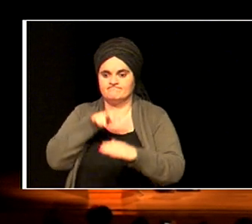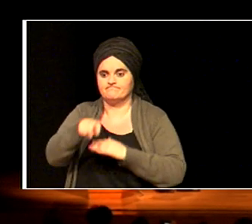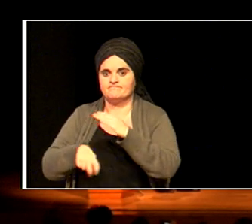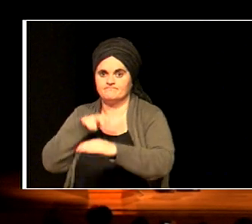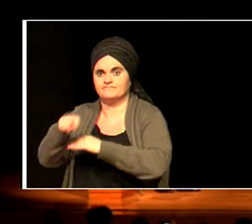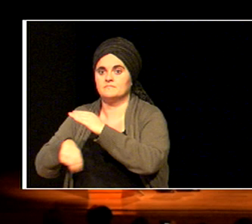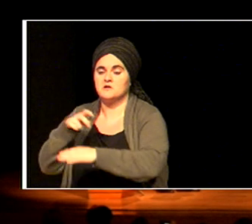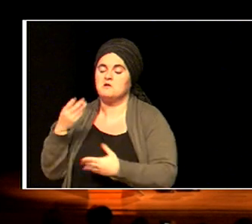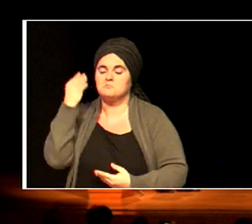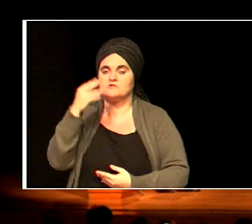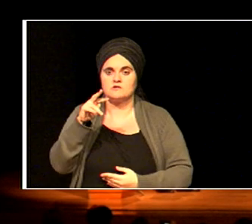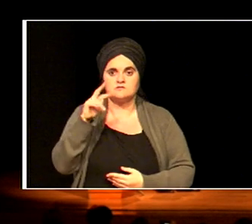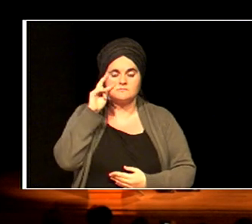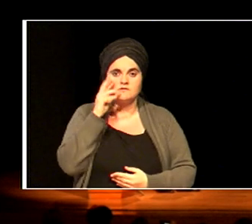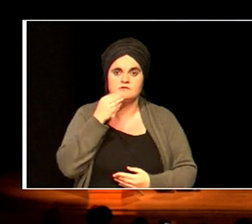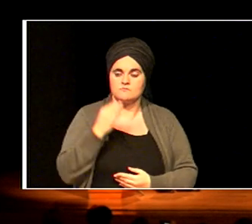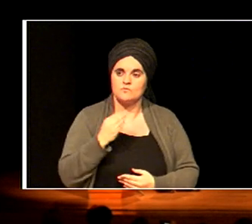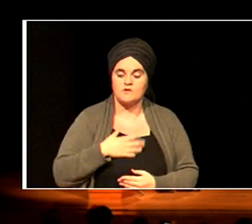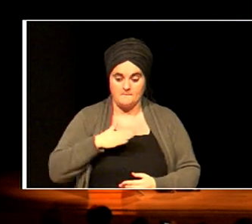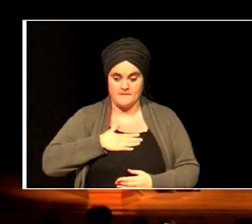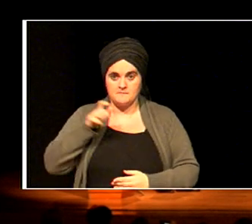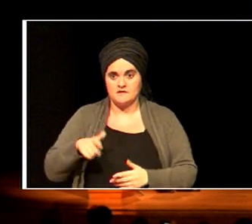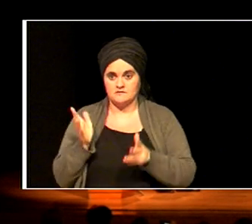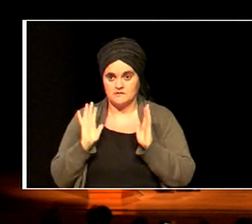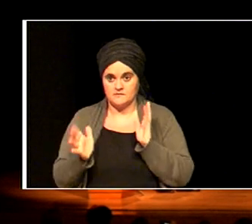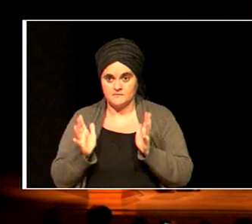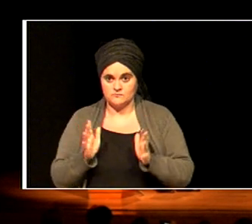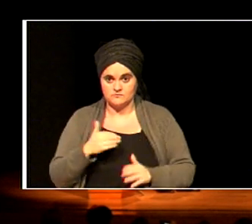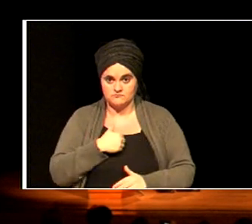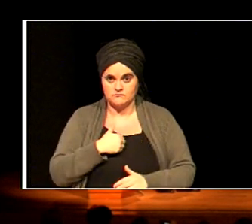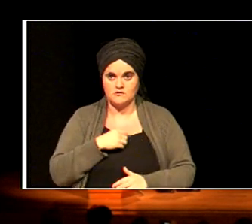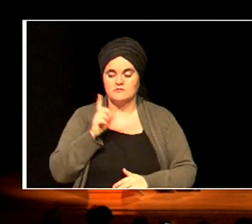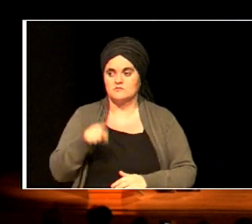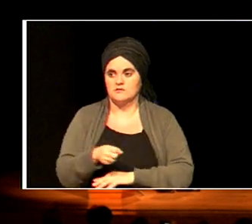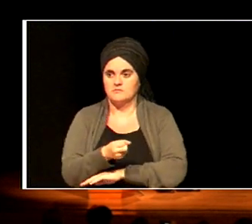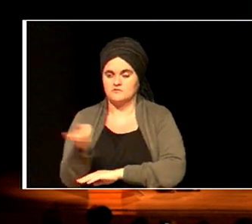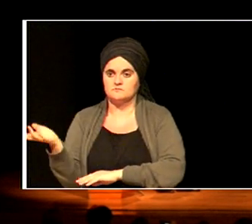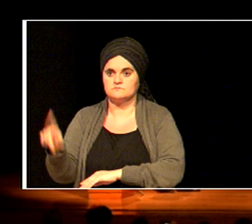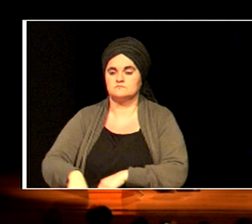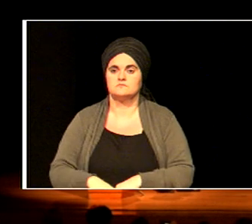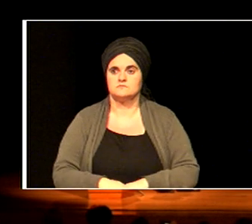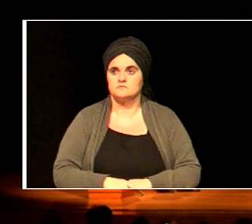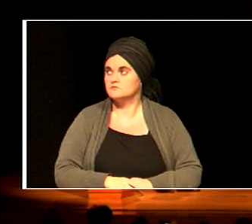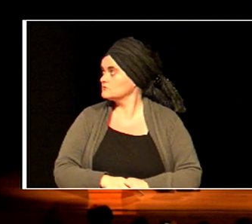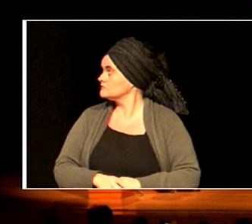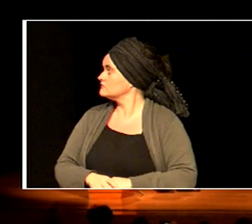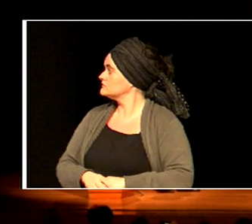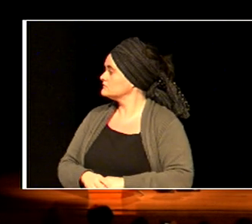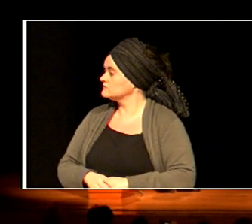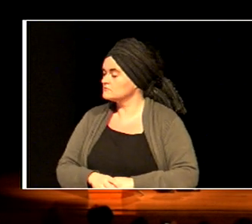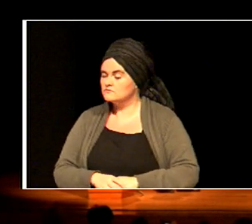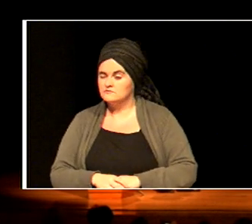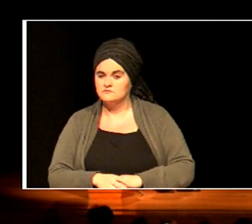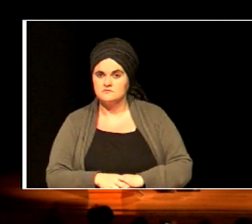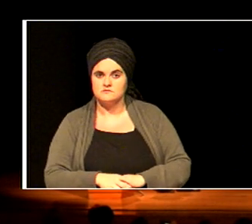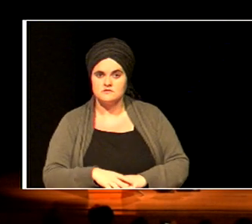experiencia bonita y muy enriquecedora para mí como terapeuta y yo creo que y espero que para los profesores también. A menudo los alumnos que están dentro del